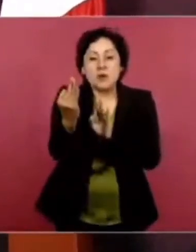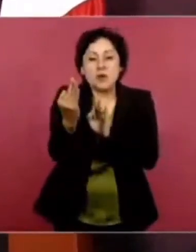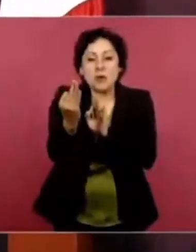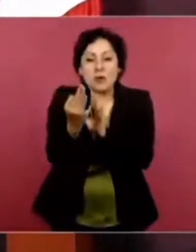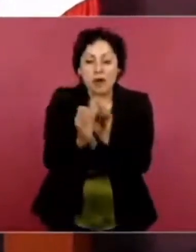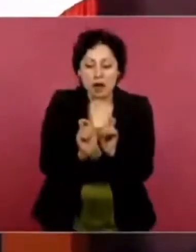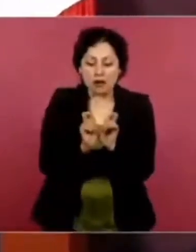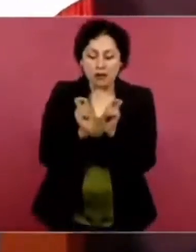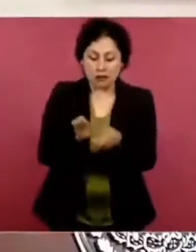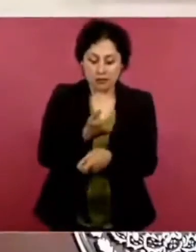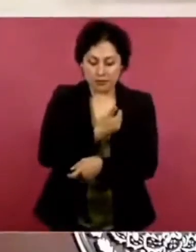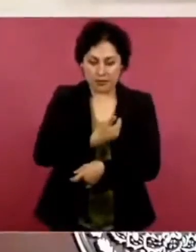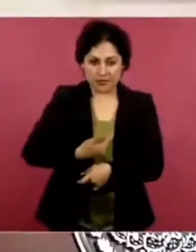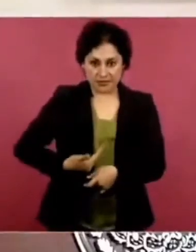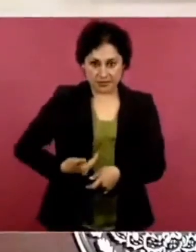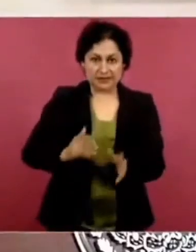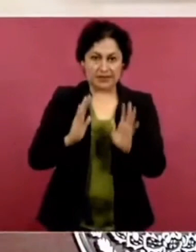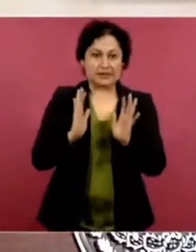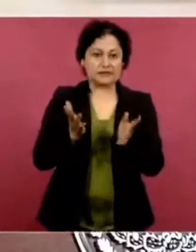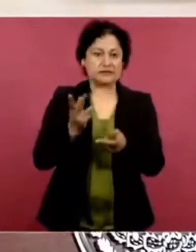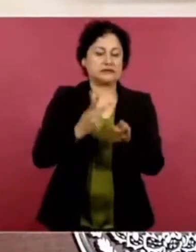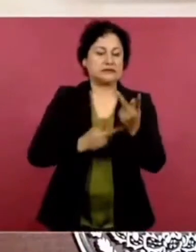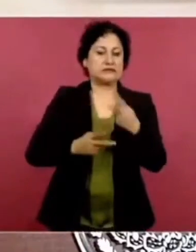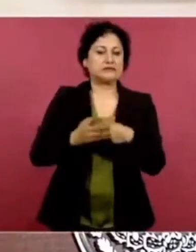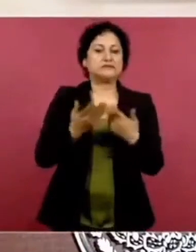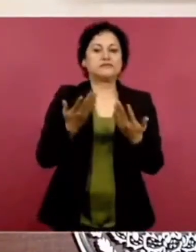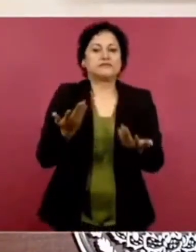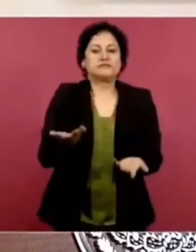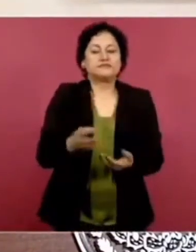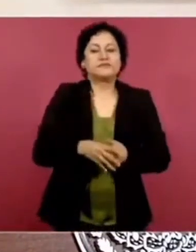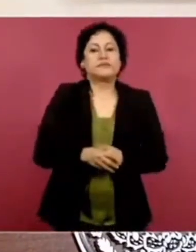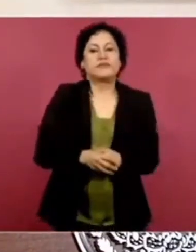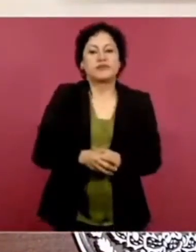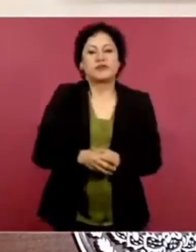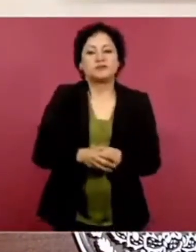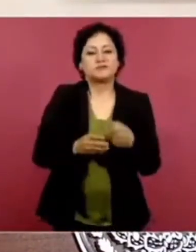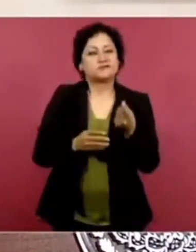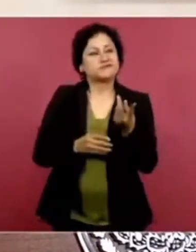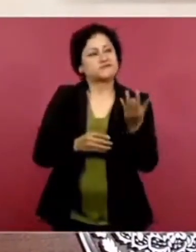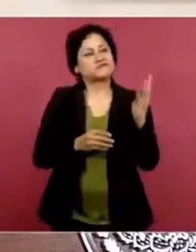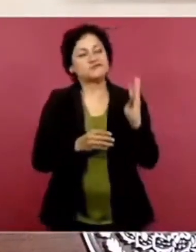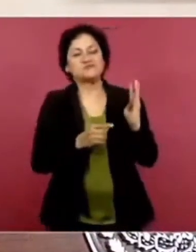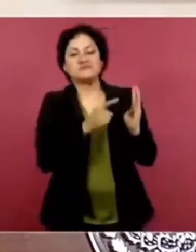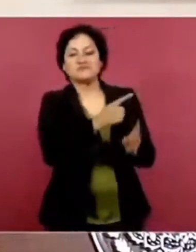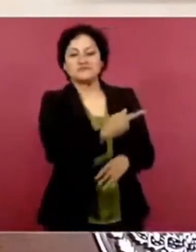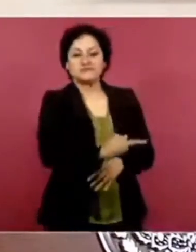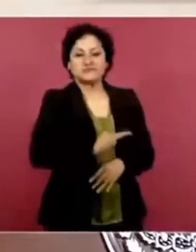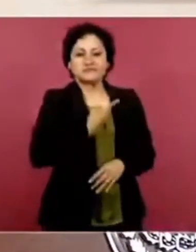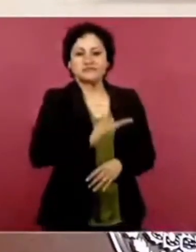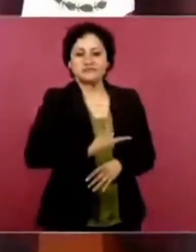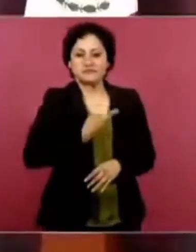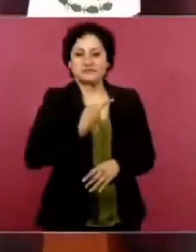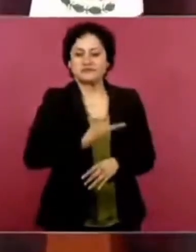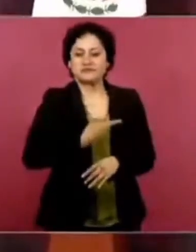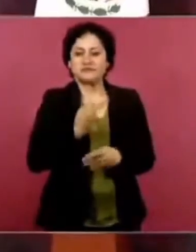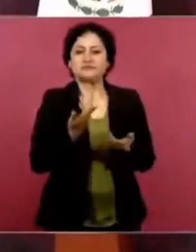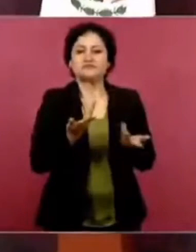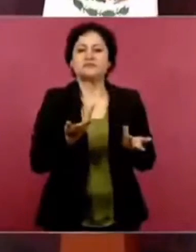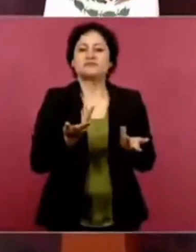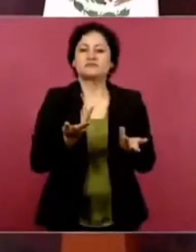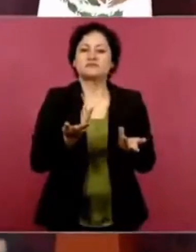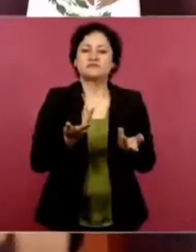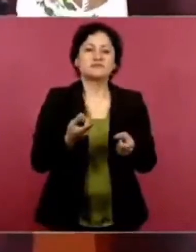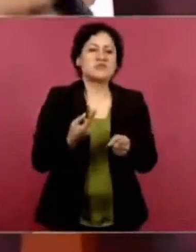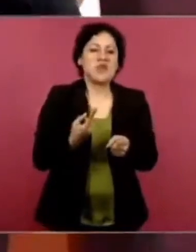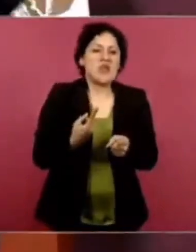Entonces me preguntaron, ¿y qué opina, ¿no? ¿Quién podría ser